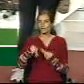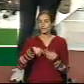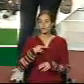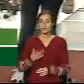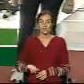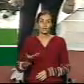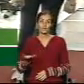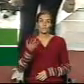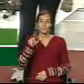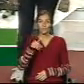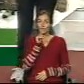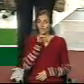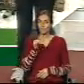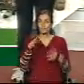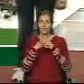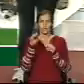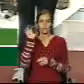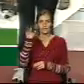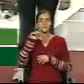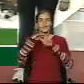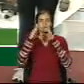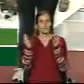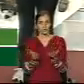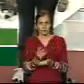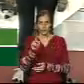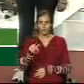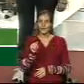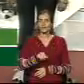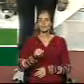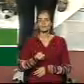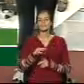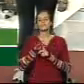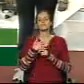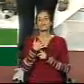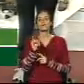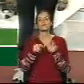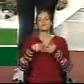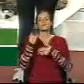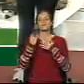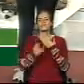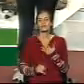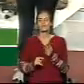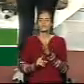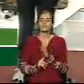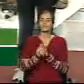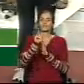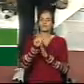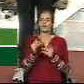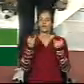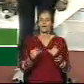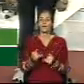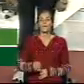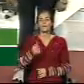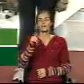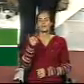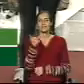Es importante informarle al país y al mundo que en este caso tenemos un proyecto para desarrollar de más